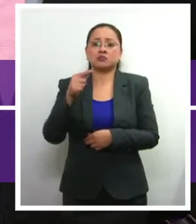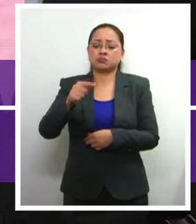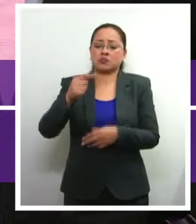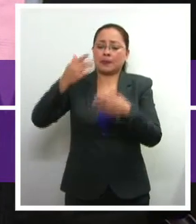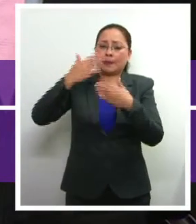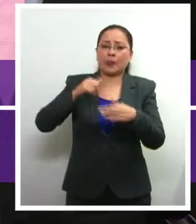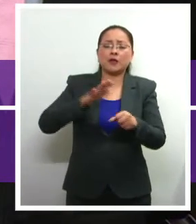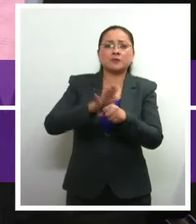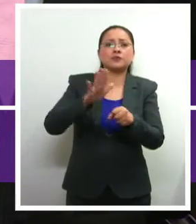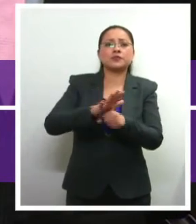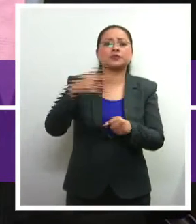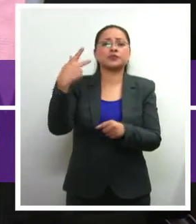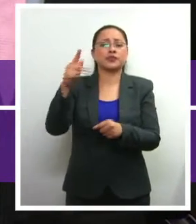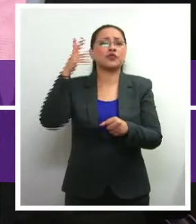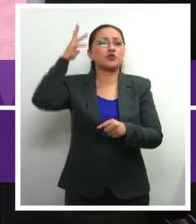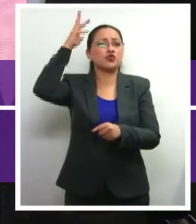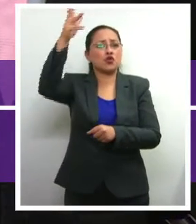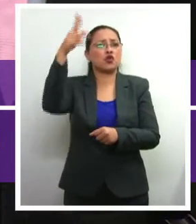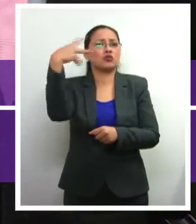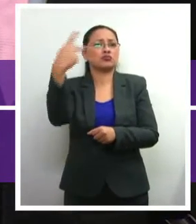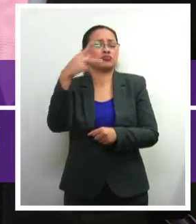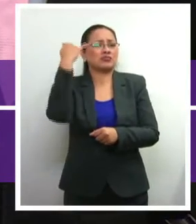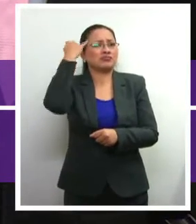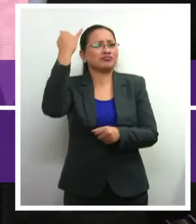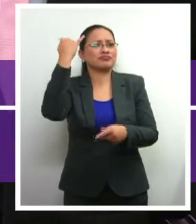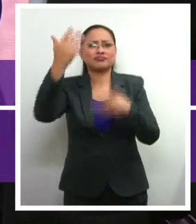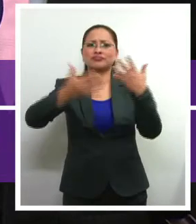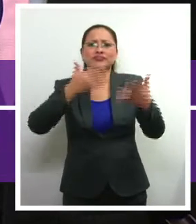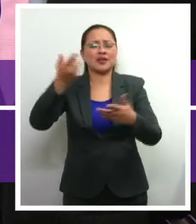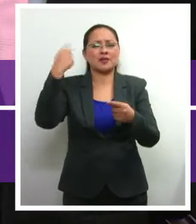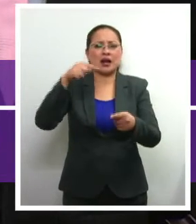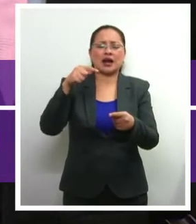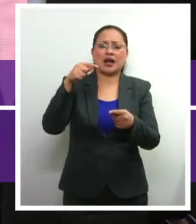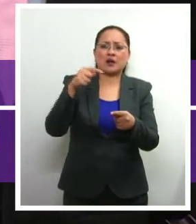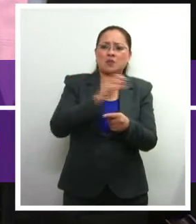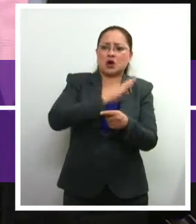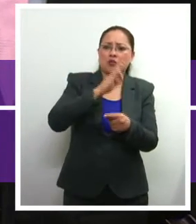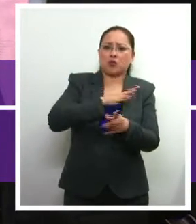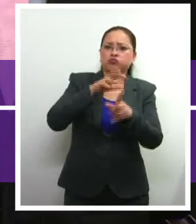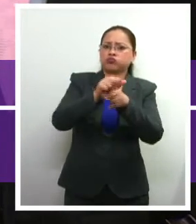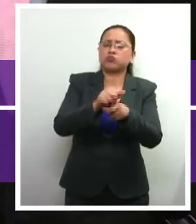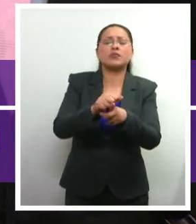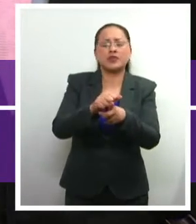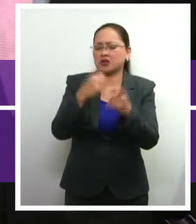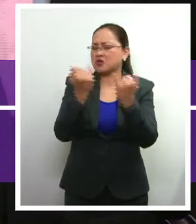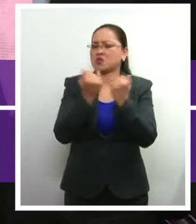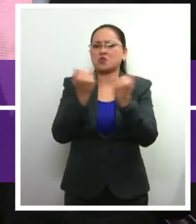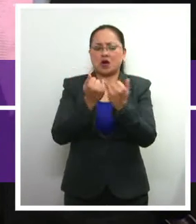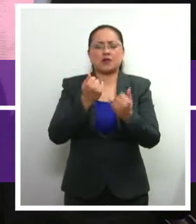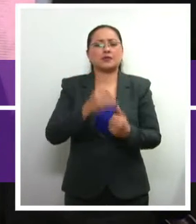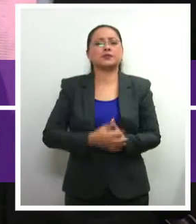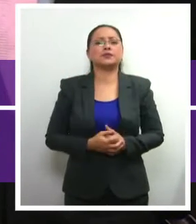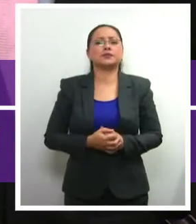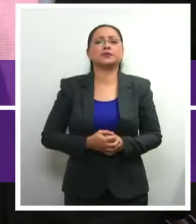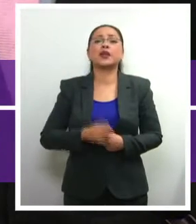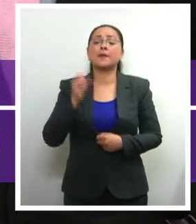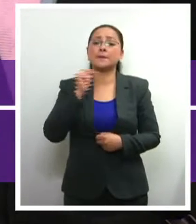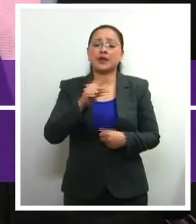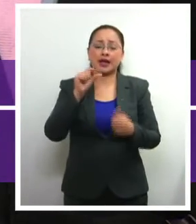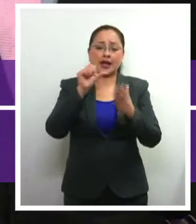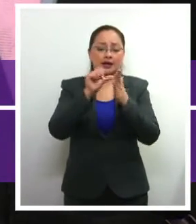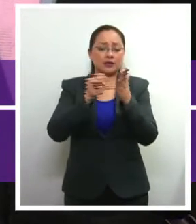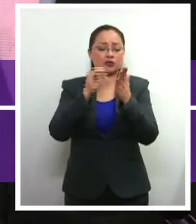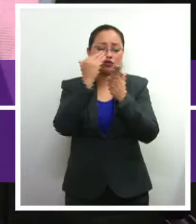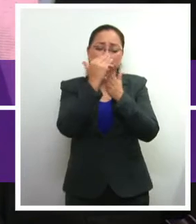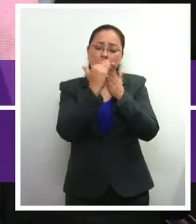la capacidad de las futuras generaciones de satisfacer las suyas. Se incorpora también en el articulado